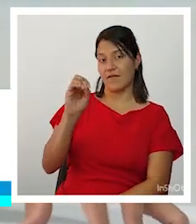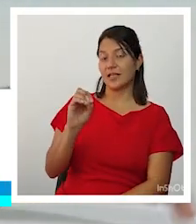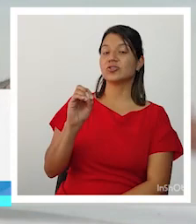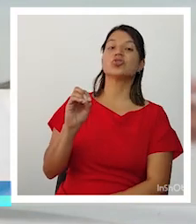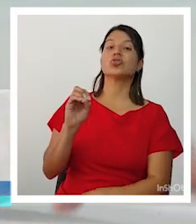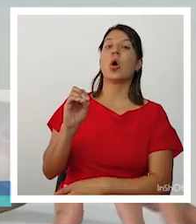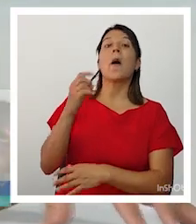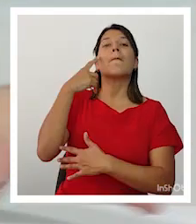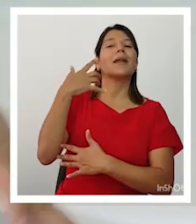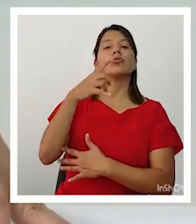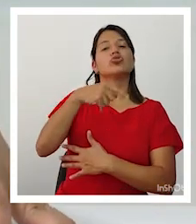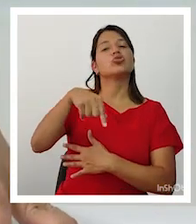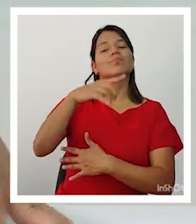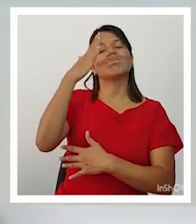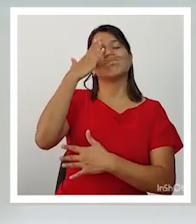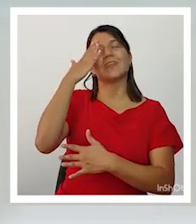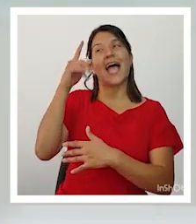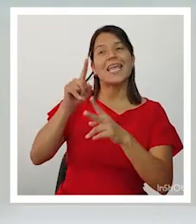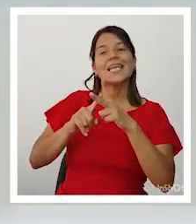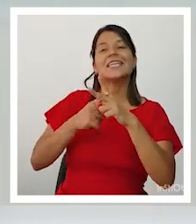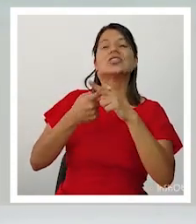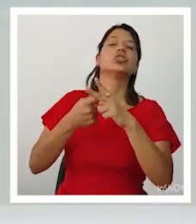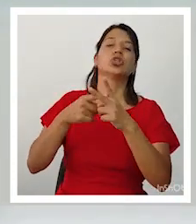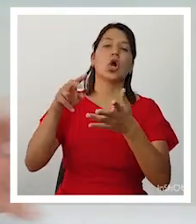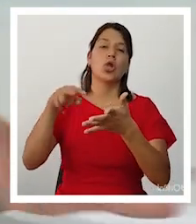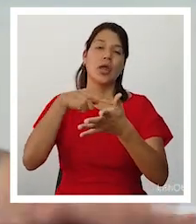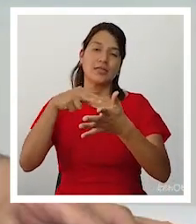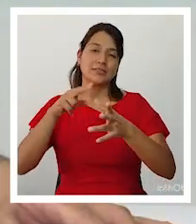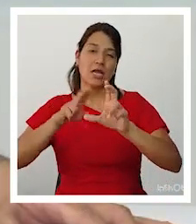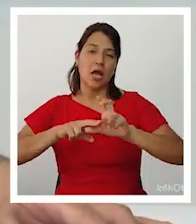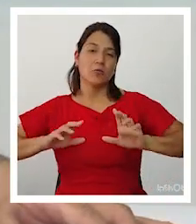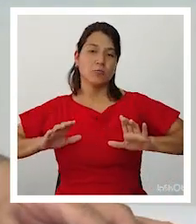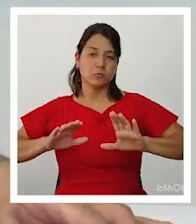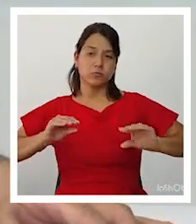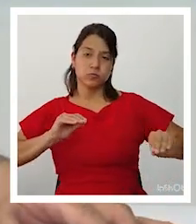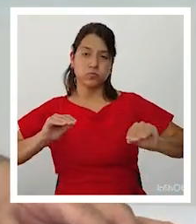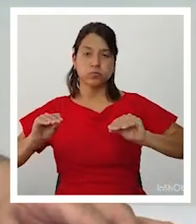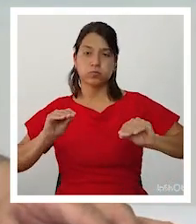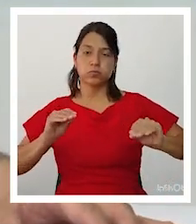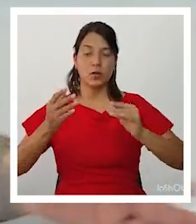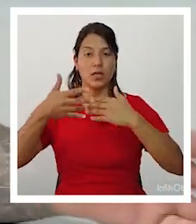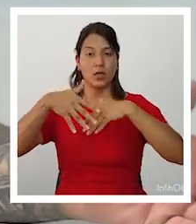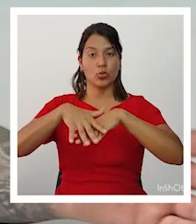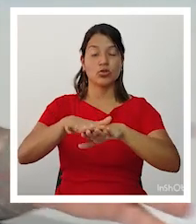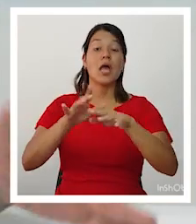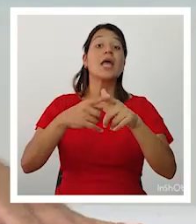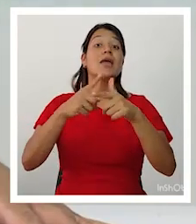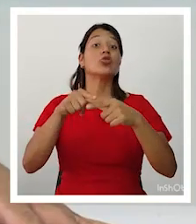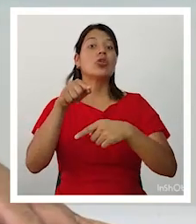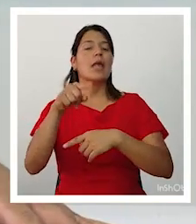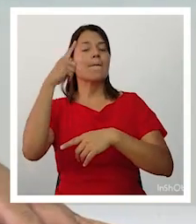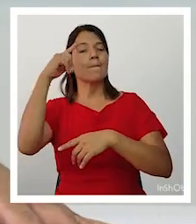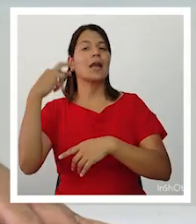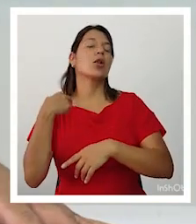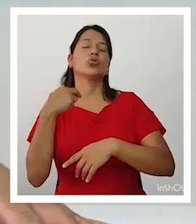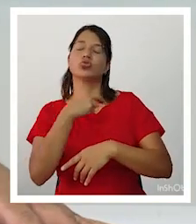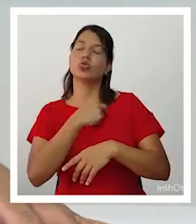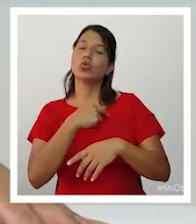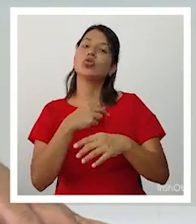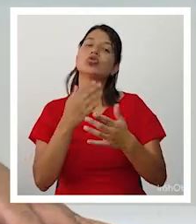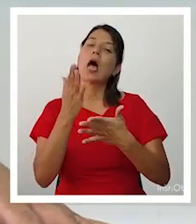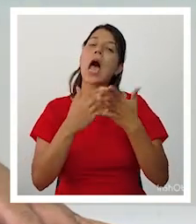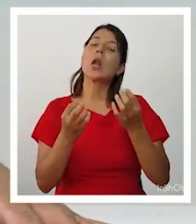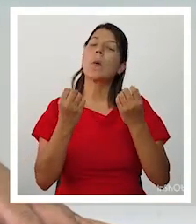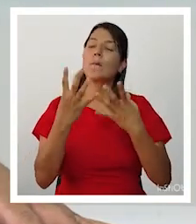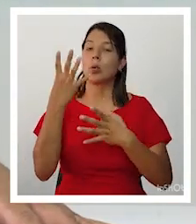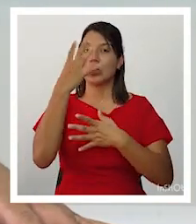danza accesible o la danza inclusiva. Entonces de ahí es donde también para nosotros ha sido algo muy lindo